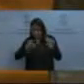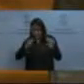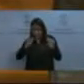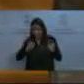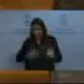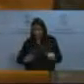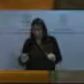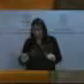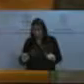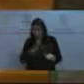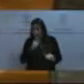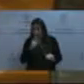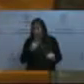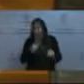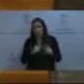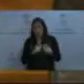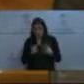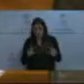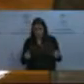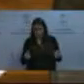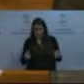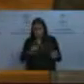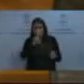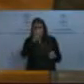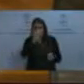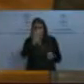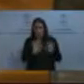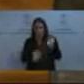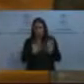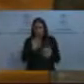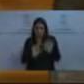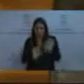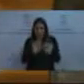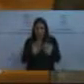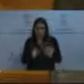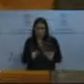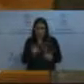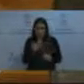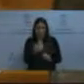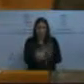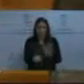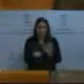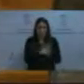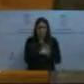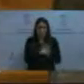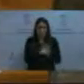sido Asturias, en un 1% en el número de afiliados al RETA.